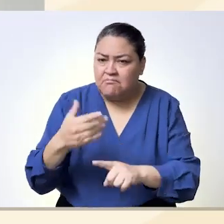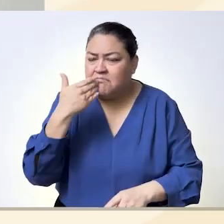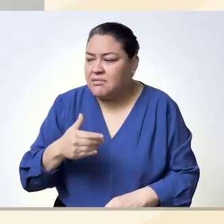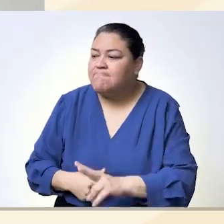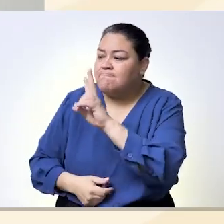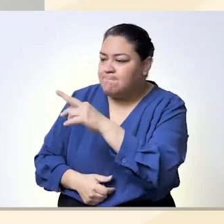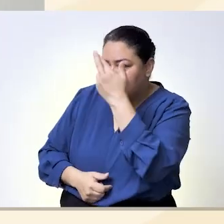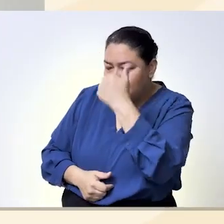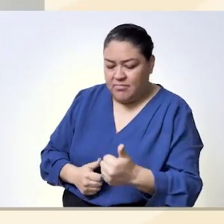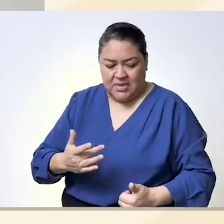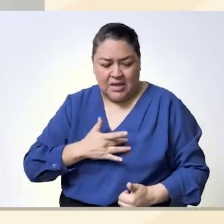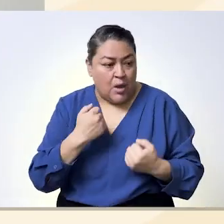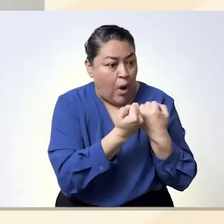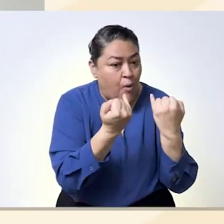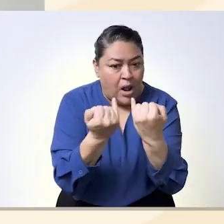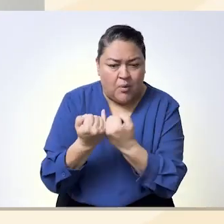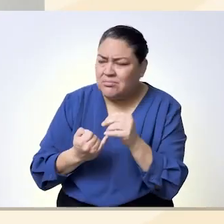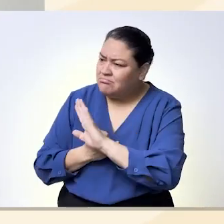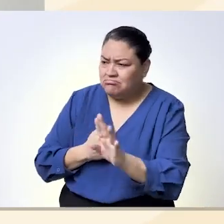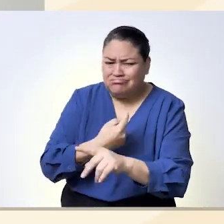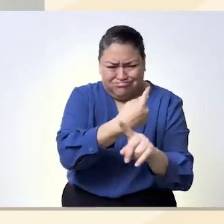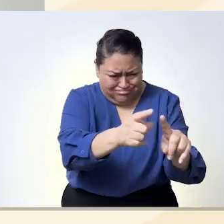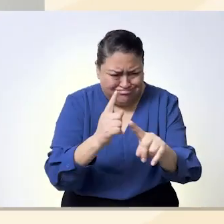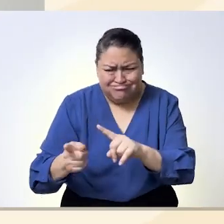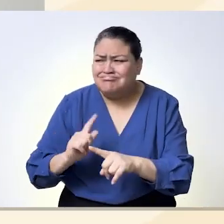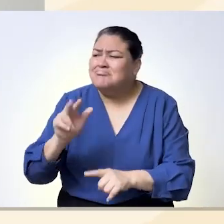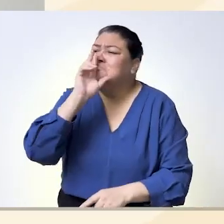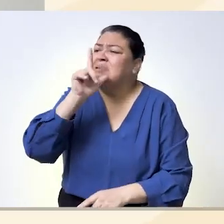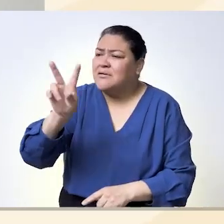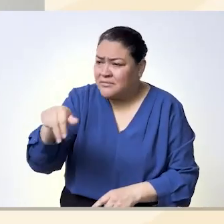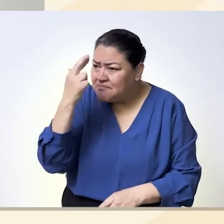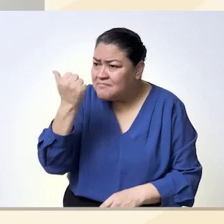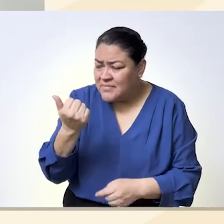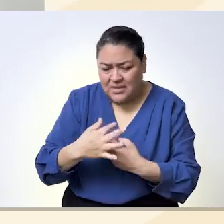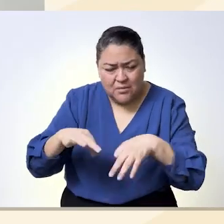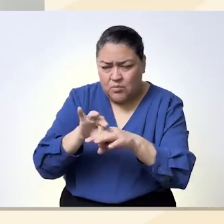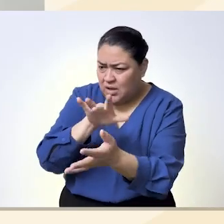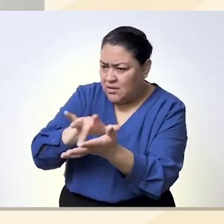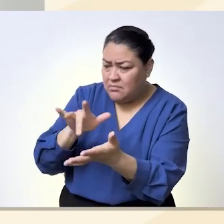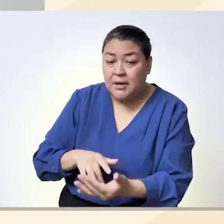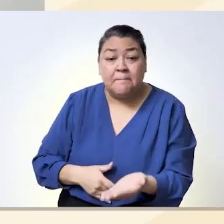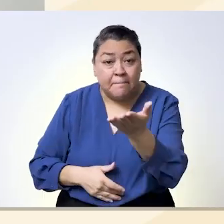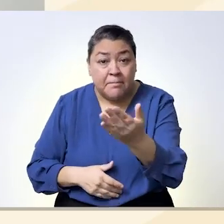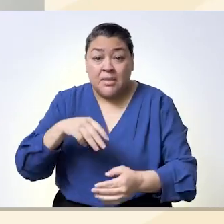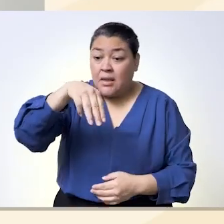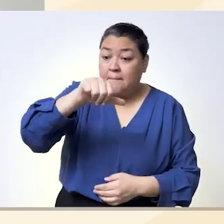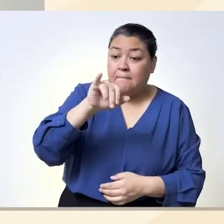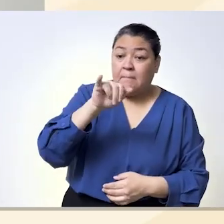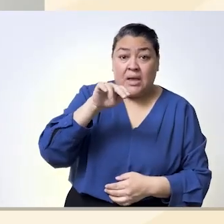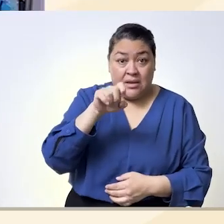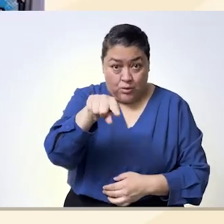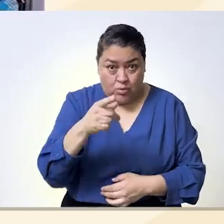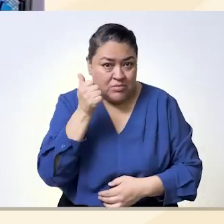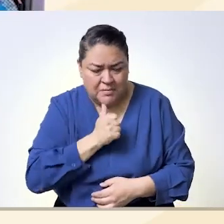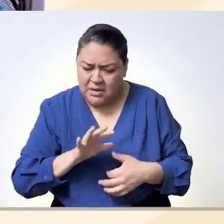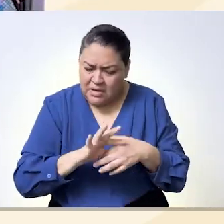romper con la normatividad de los cuerpos, de los sentires, de las vidas, y creo que se vincula mucho con esta importancia de acompañar. Maine, en tu